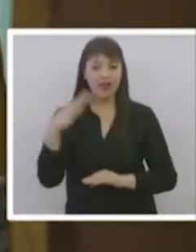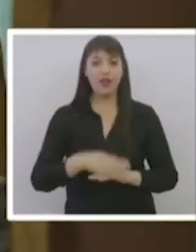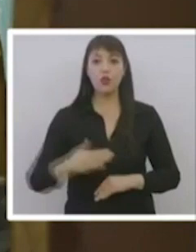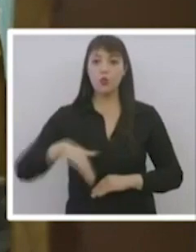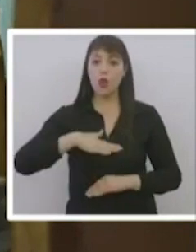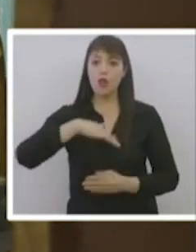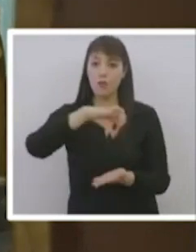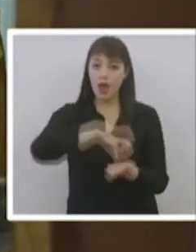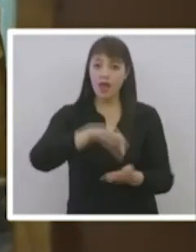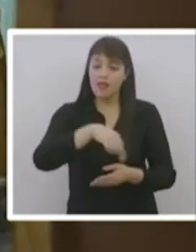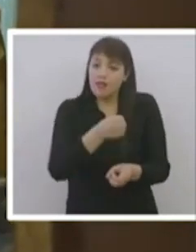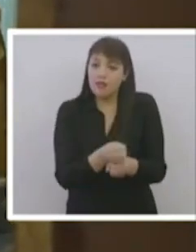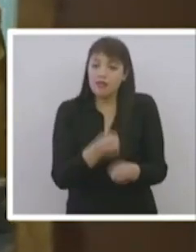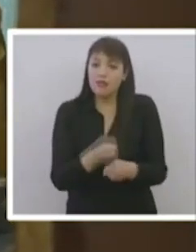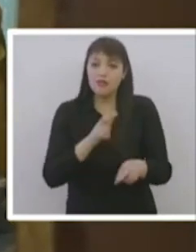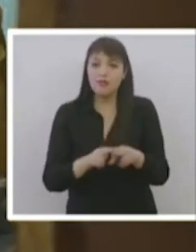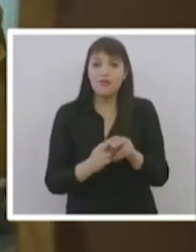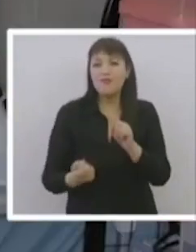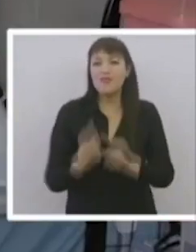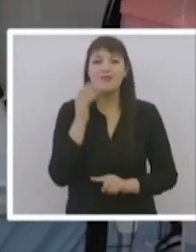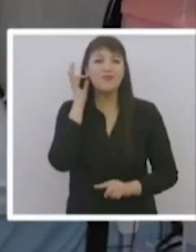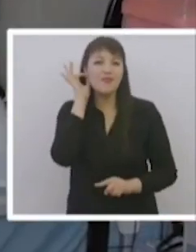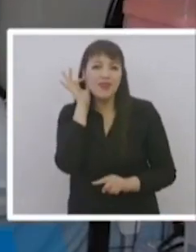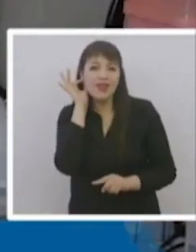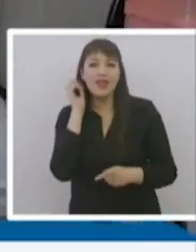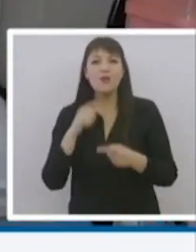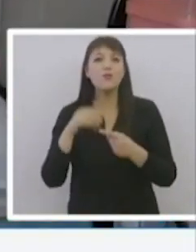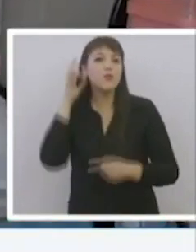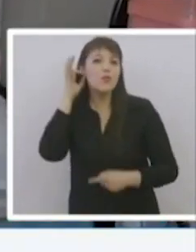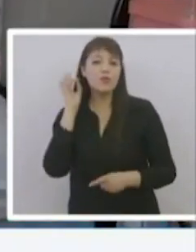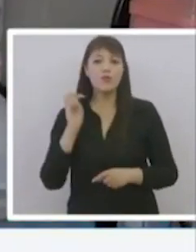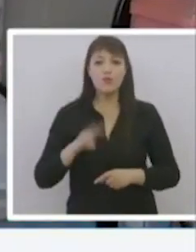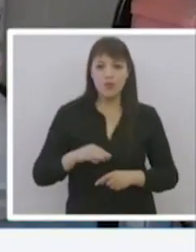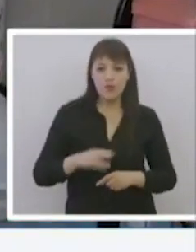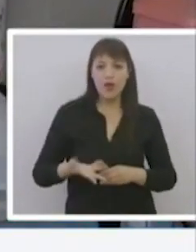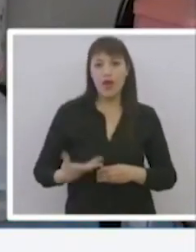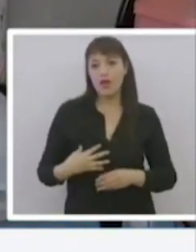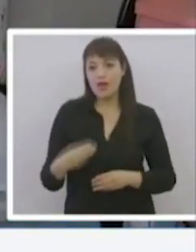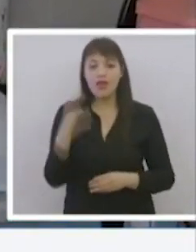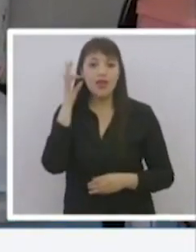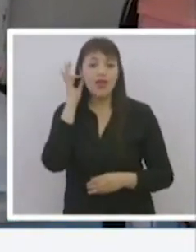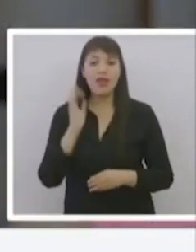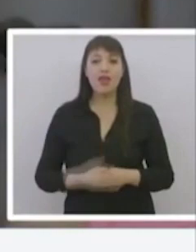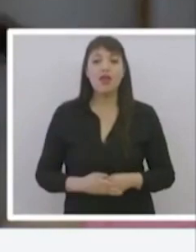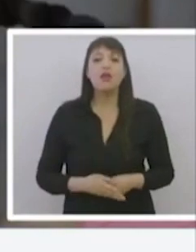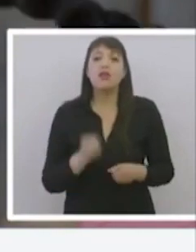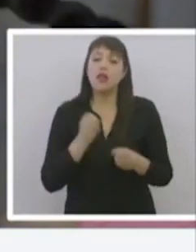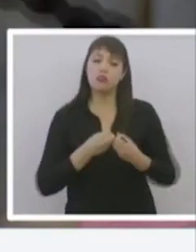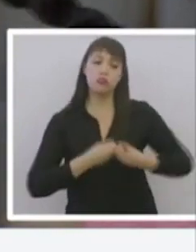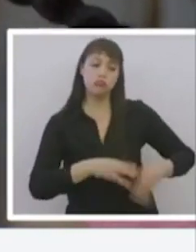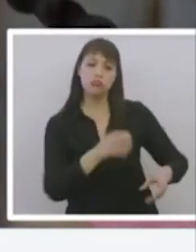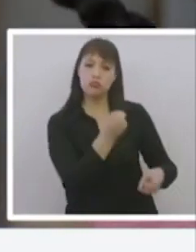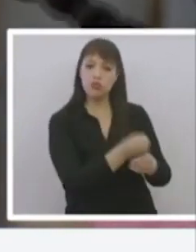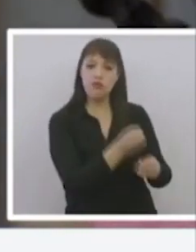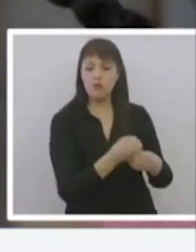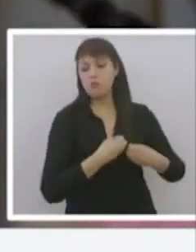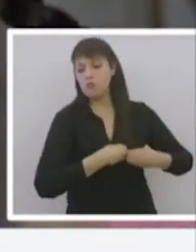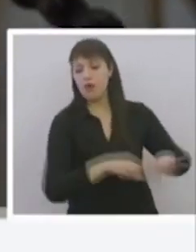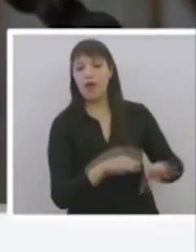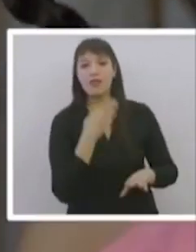visualizaban este sistema, pero principalmente cuáles eran las necesidades y dónde debiera estar focalizada la